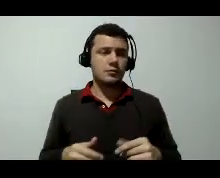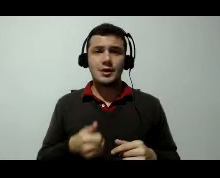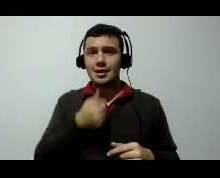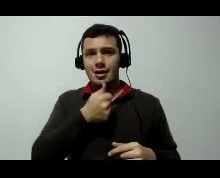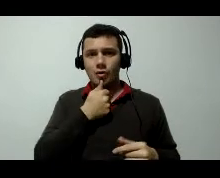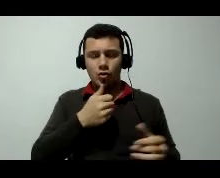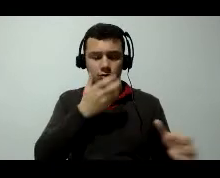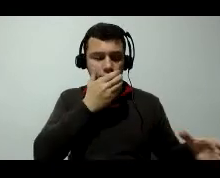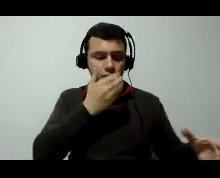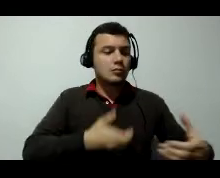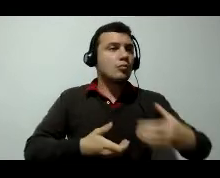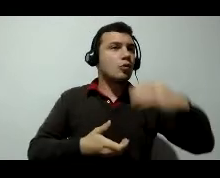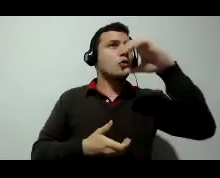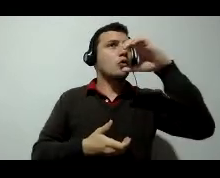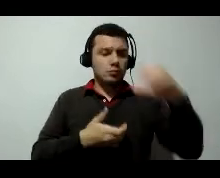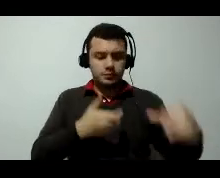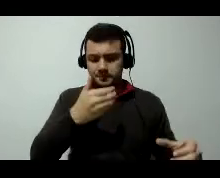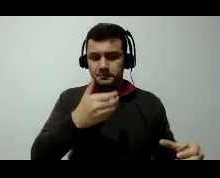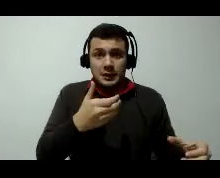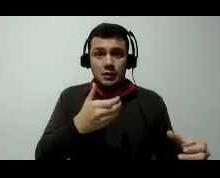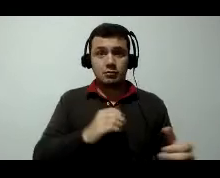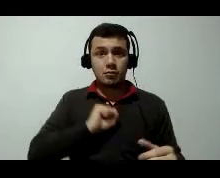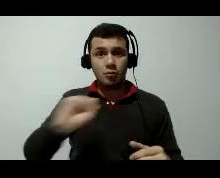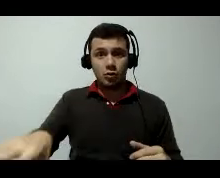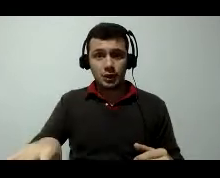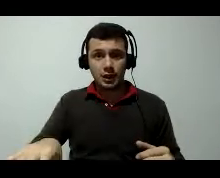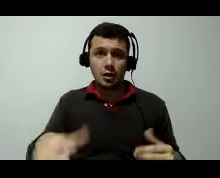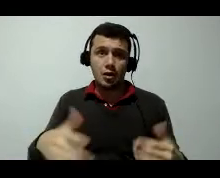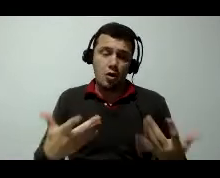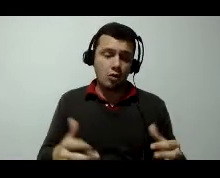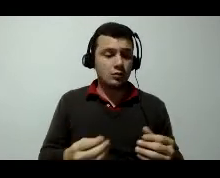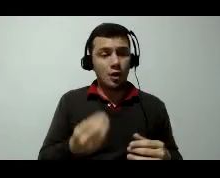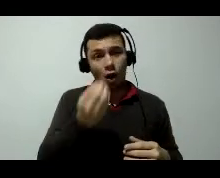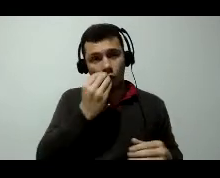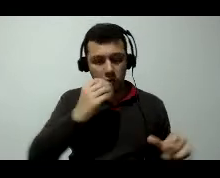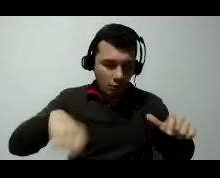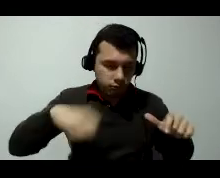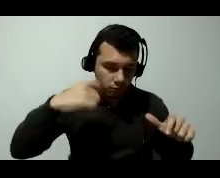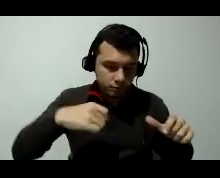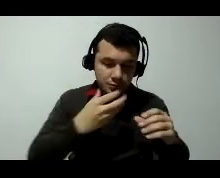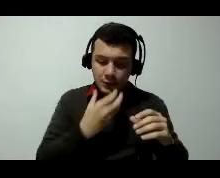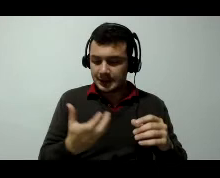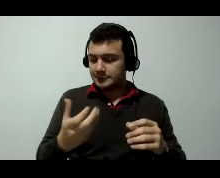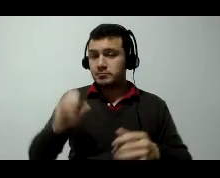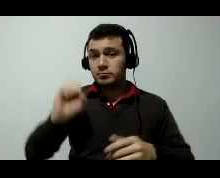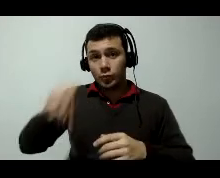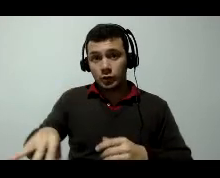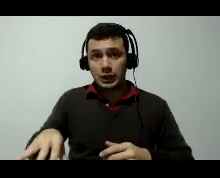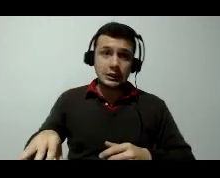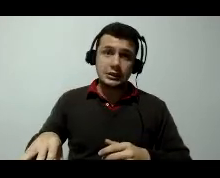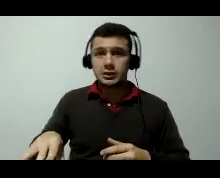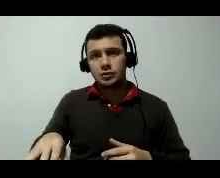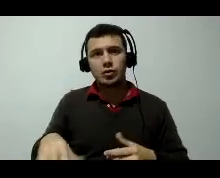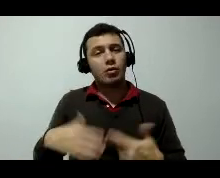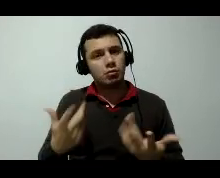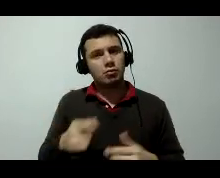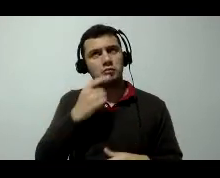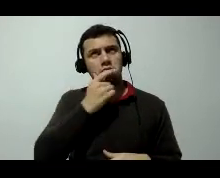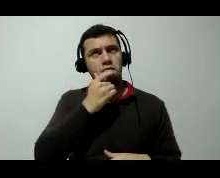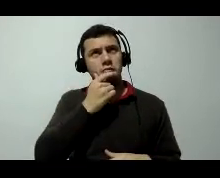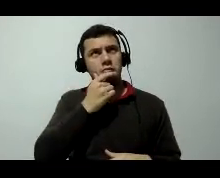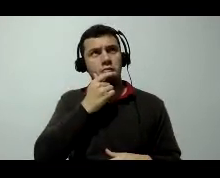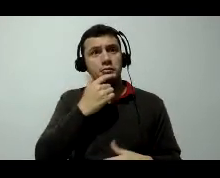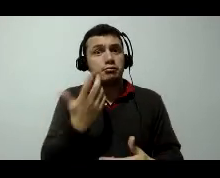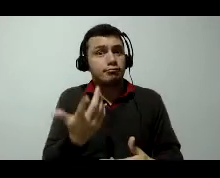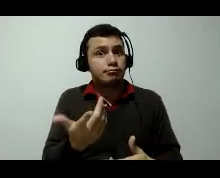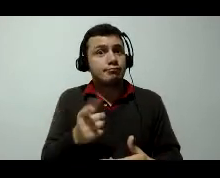a comer la boto y ya no la vuelvo a utilizar. Entonces miren que hay cosas que pueden parecer tontas o que pueden parecer obvias, pero